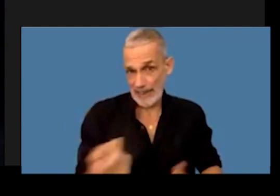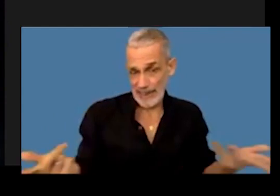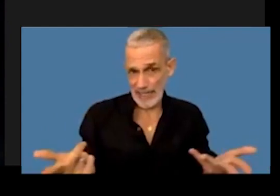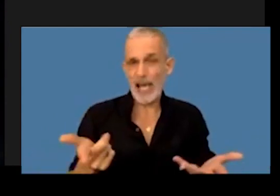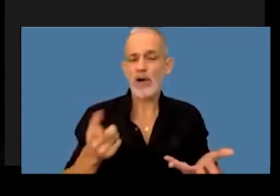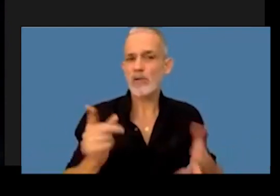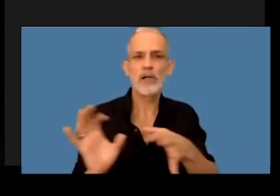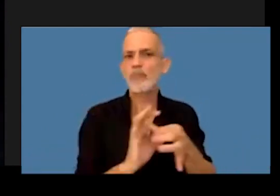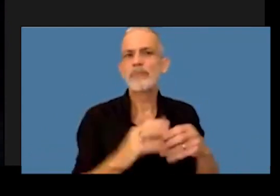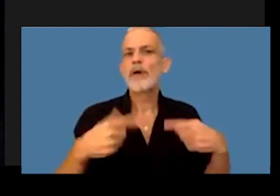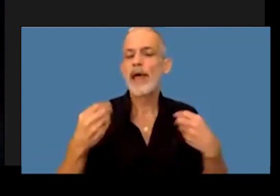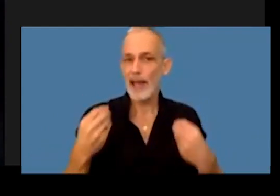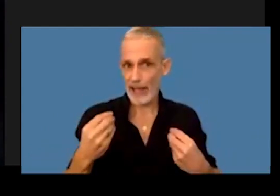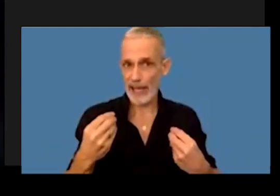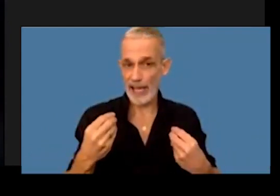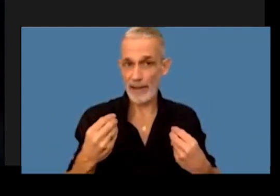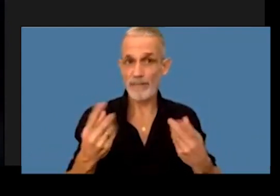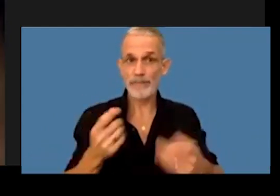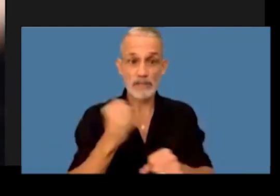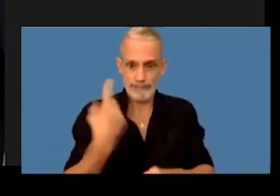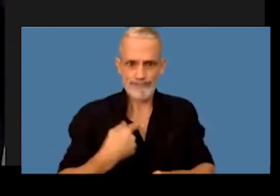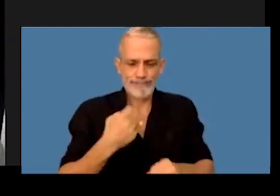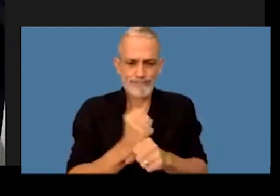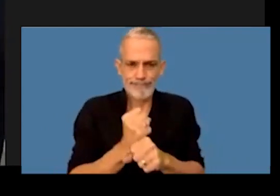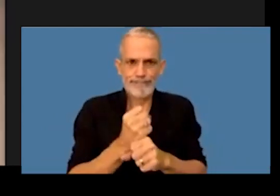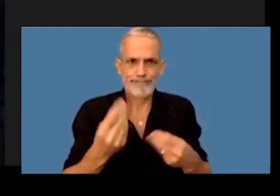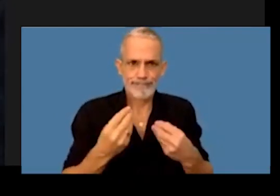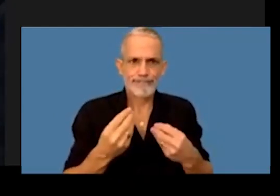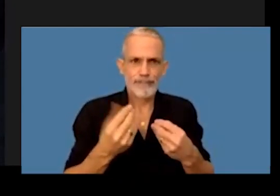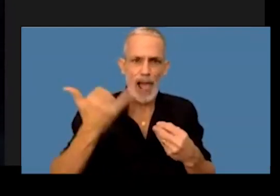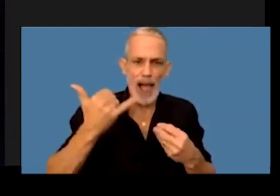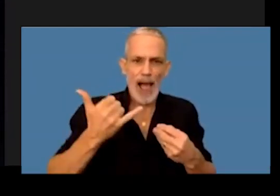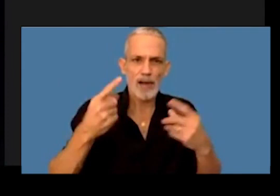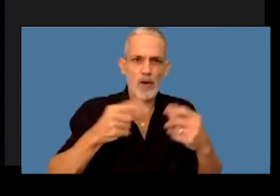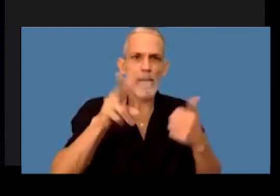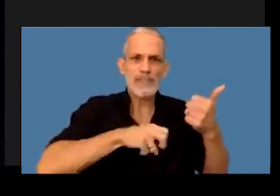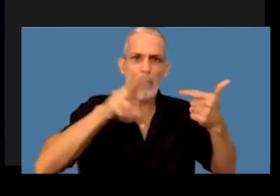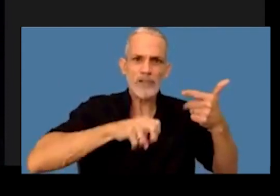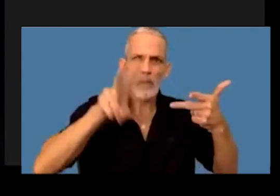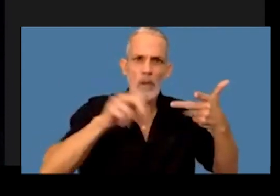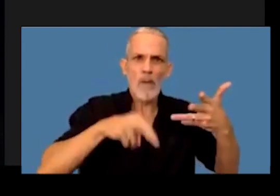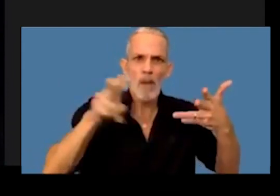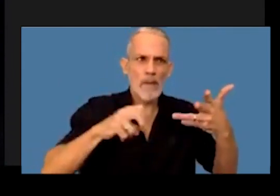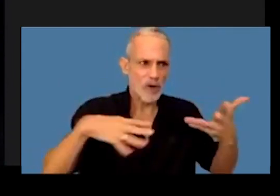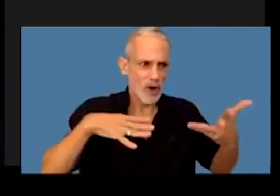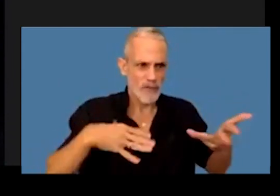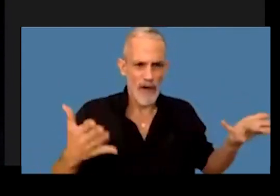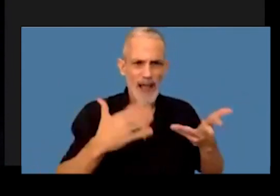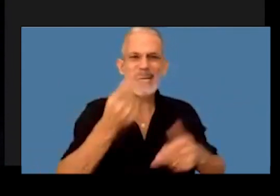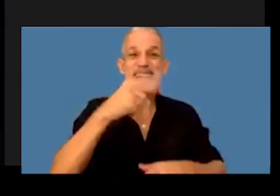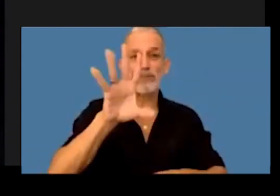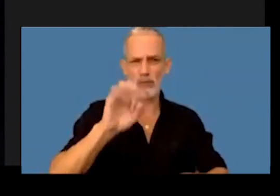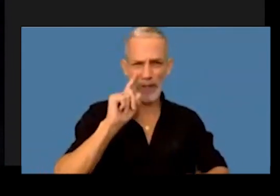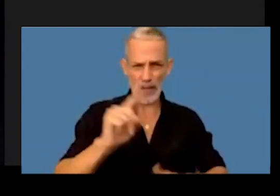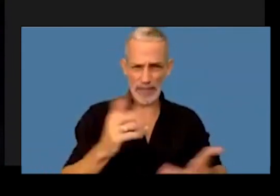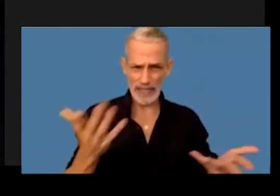con trabajar con el tendal de pensiones que habían quedado pendientes, que son más de 150.000, ya